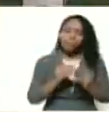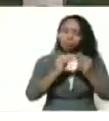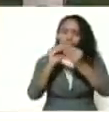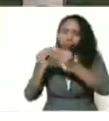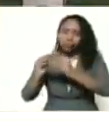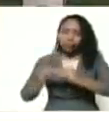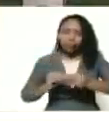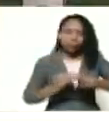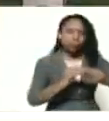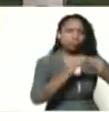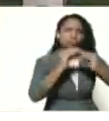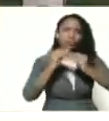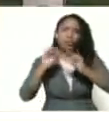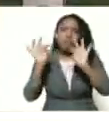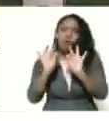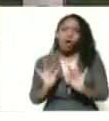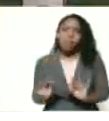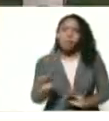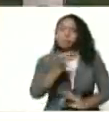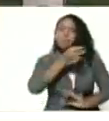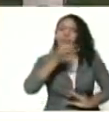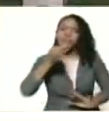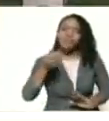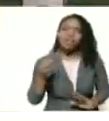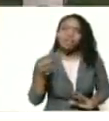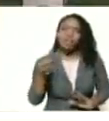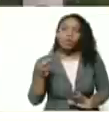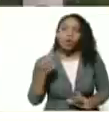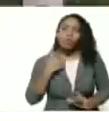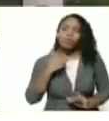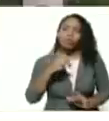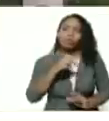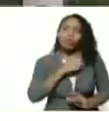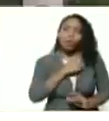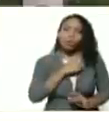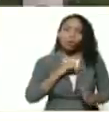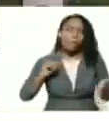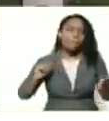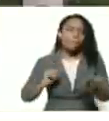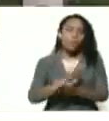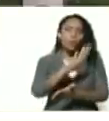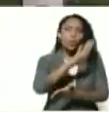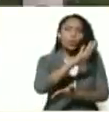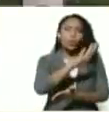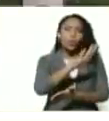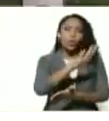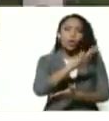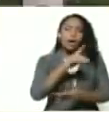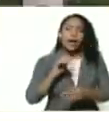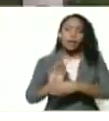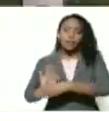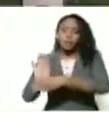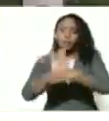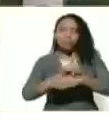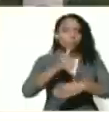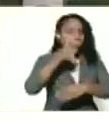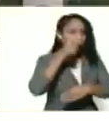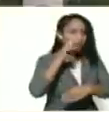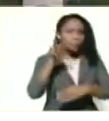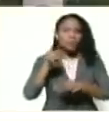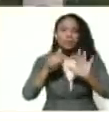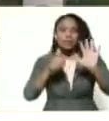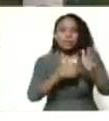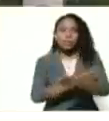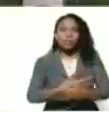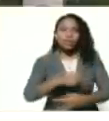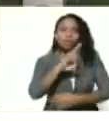elaborado de la forma correcta para nosotros impulsar la cobertura de